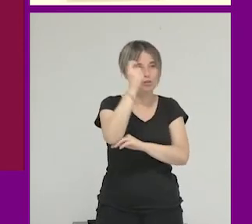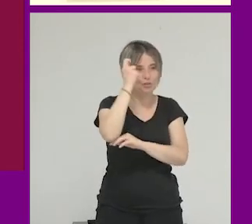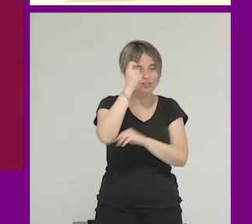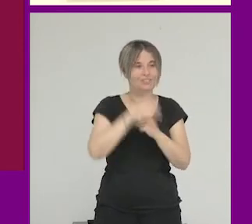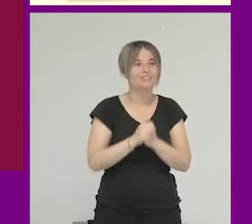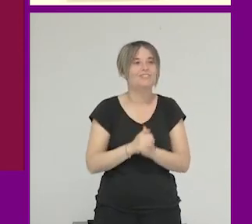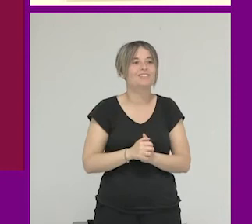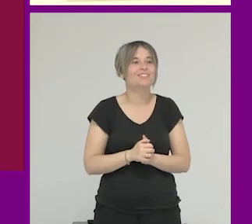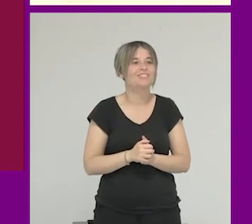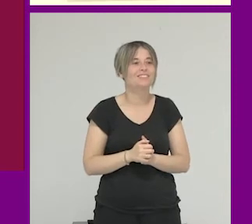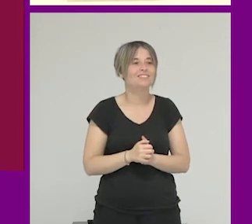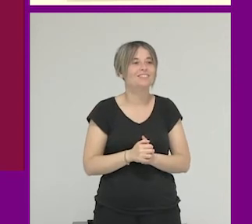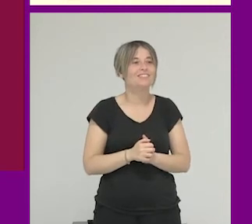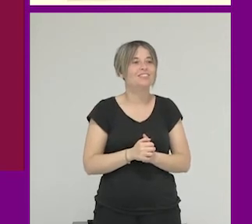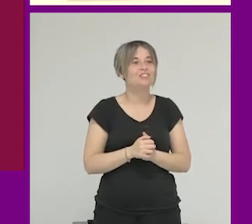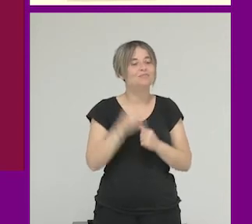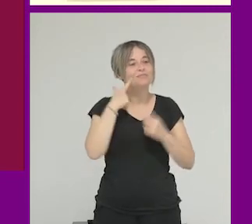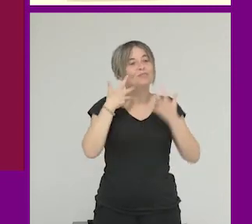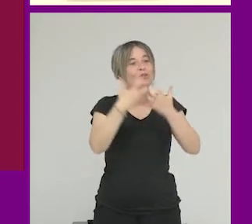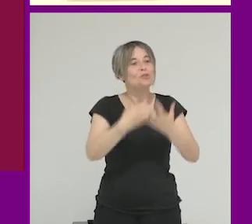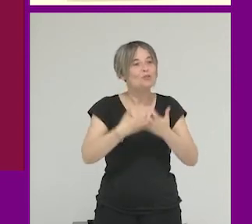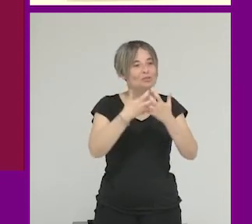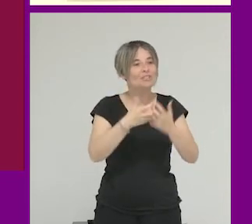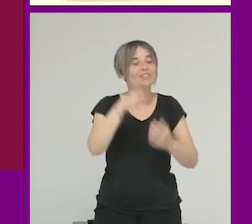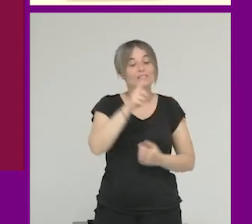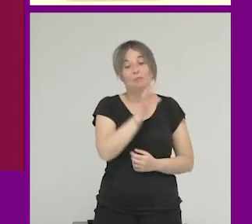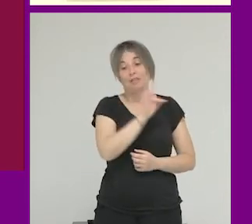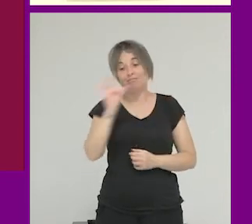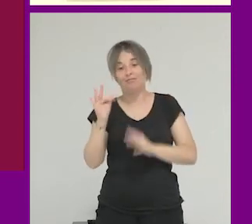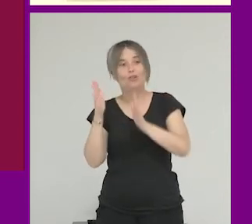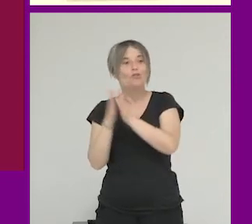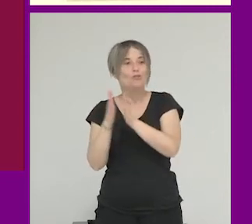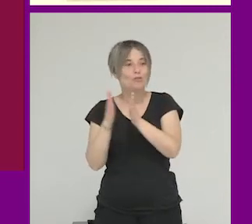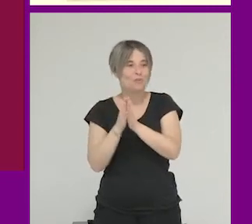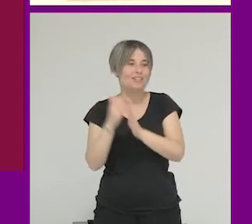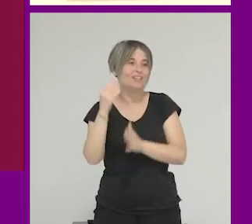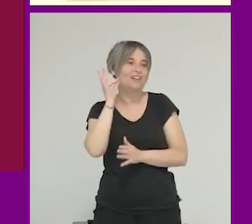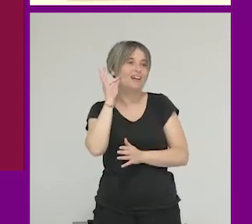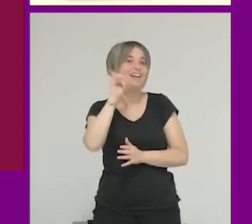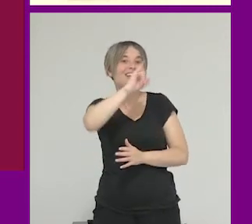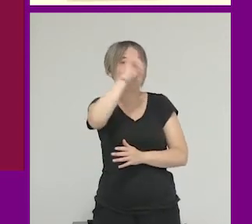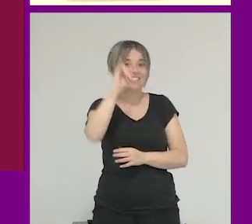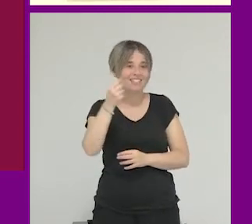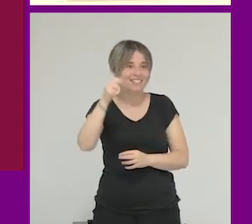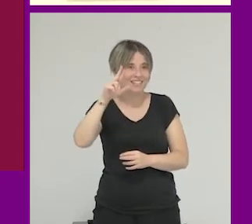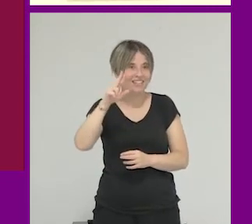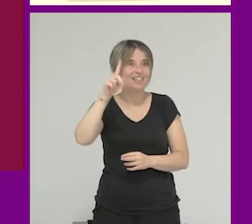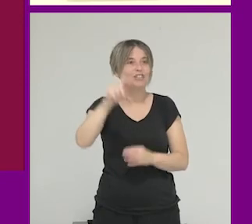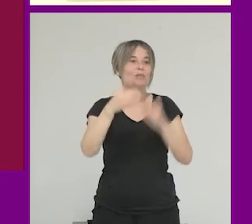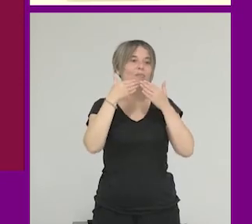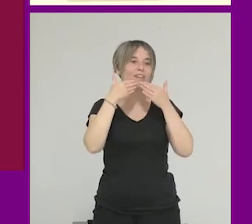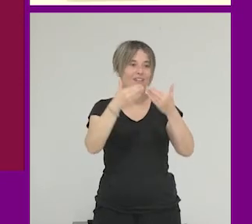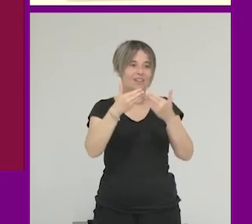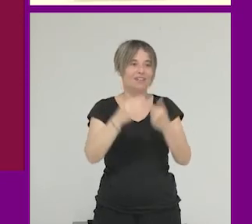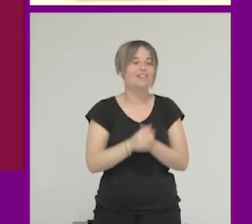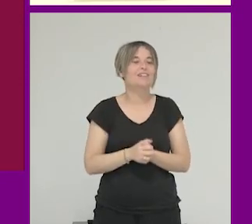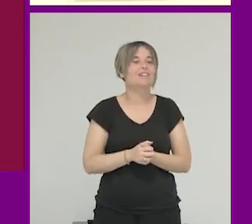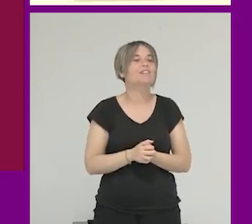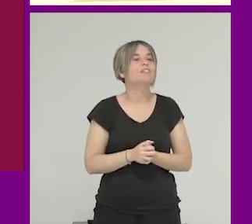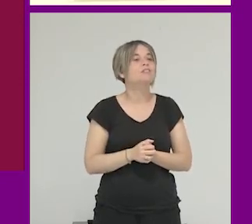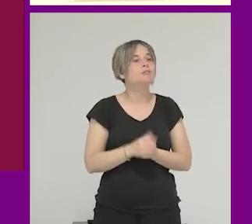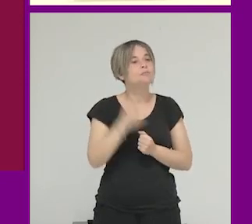kontra gindu marea. Eta nire lagunei itziarri bebai, hemen dagoelako, eta berari esker bebai lortu dute zentratzea